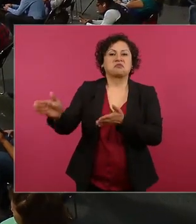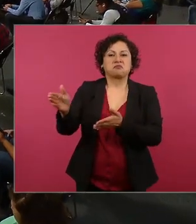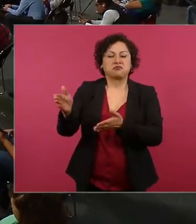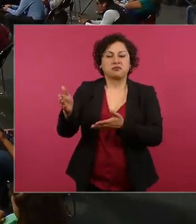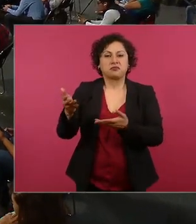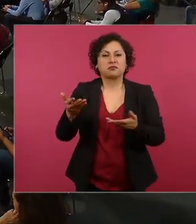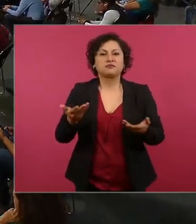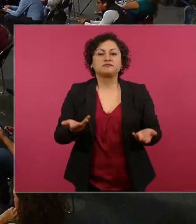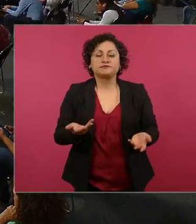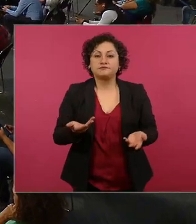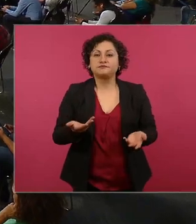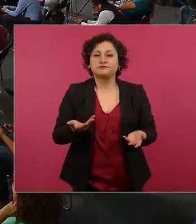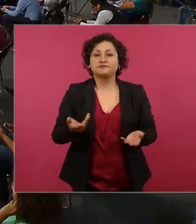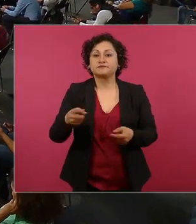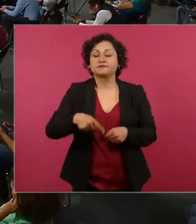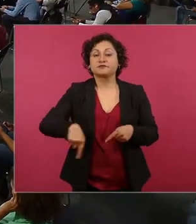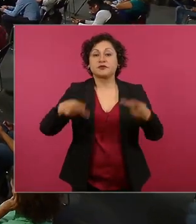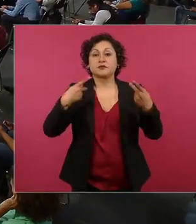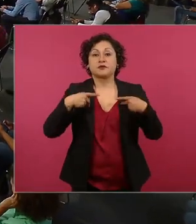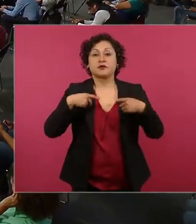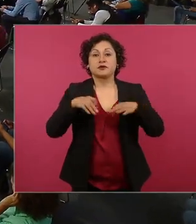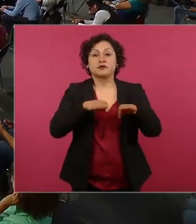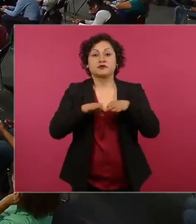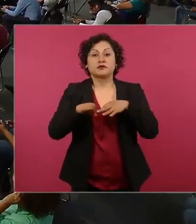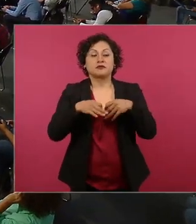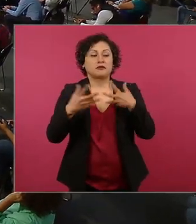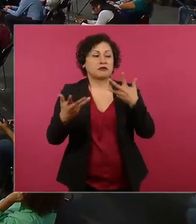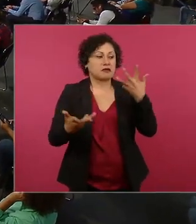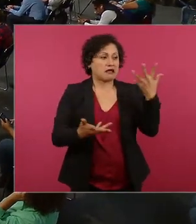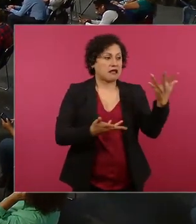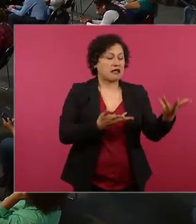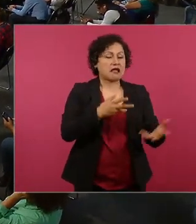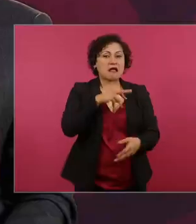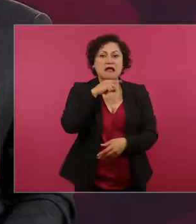Y la gente no tenía trabajo